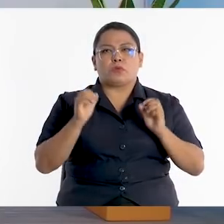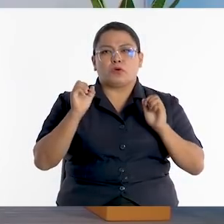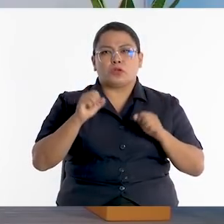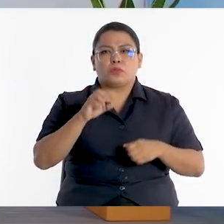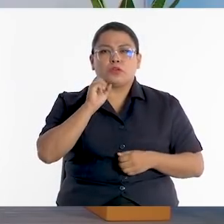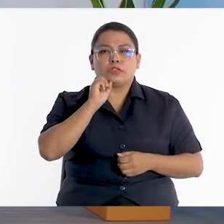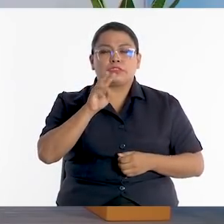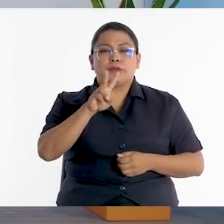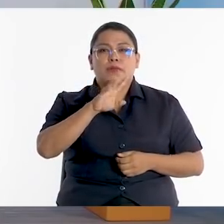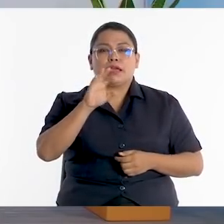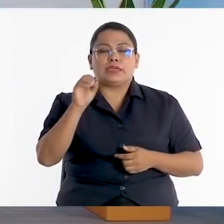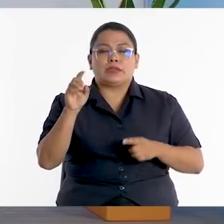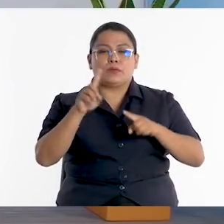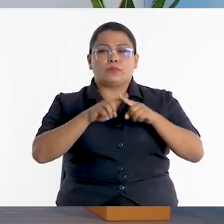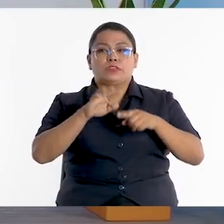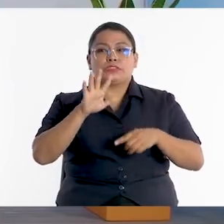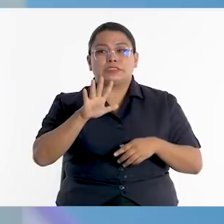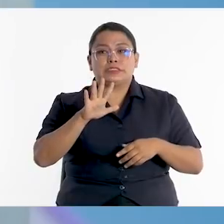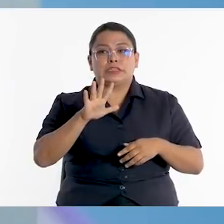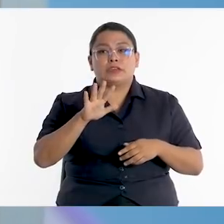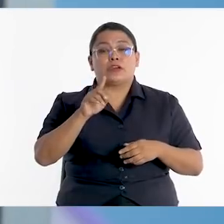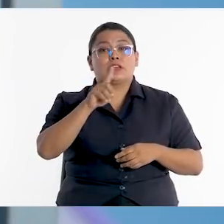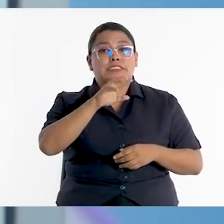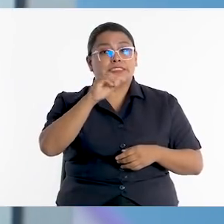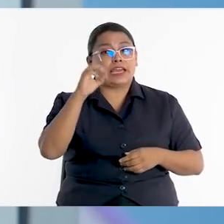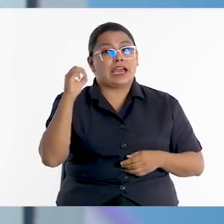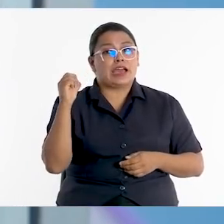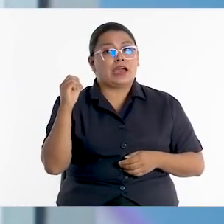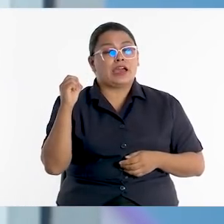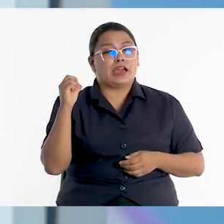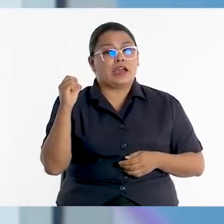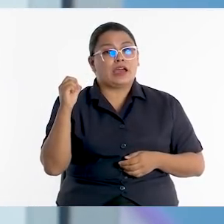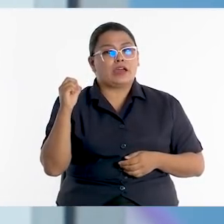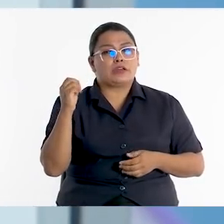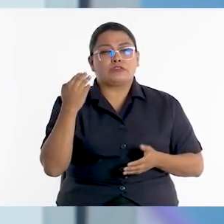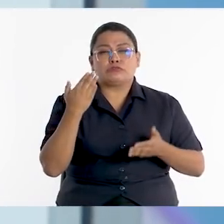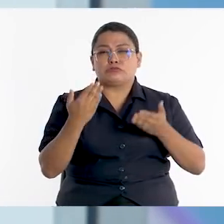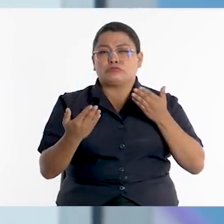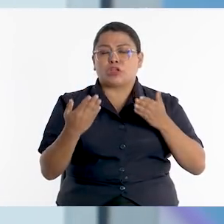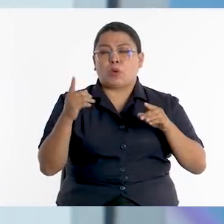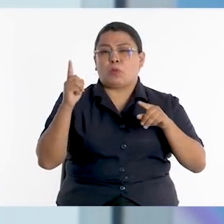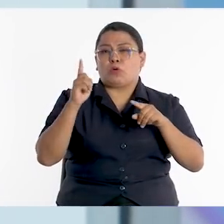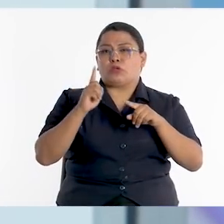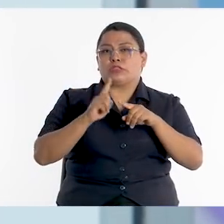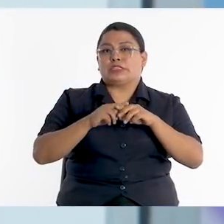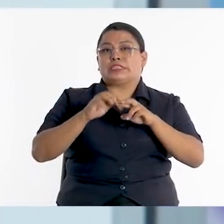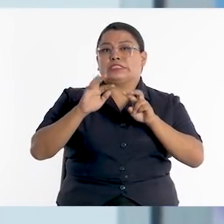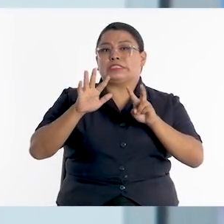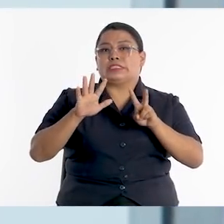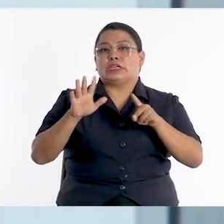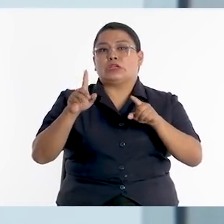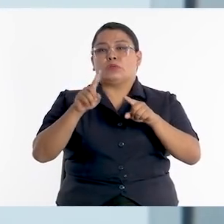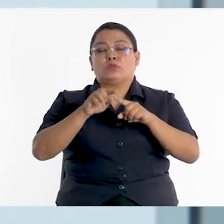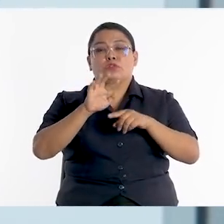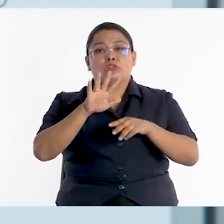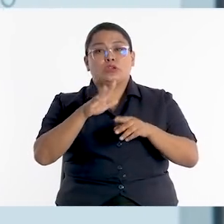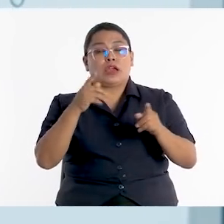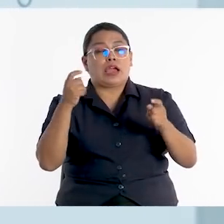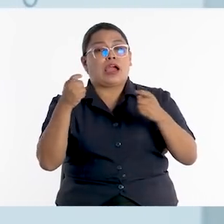podemos decir 20 por 5 nos da 100. ¿Será que al multiplicar 7 por 5